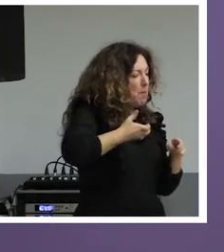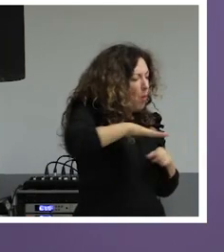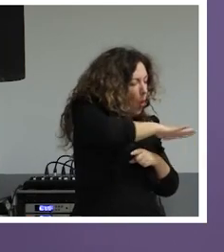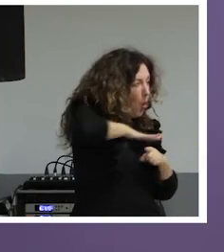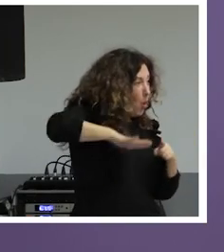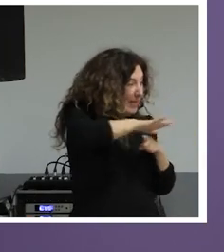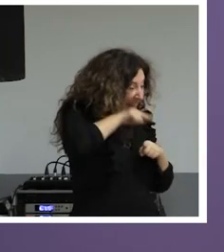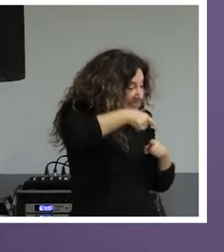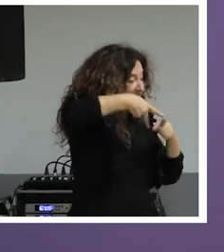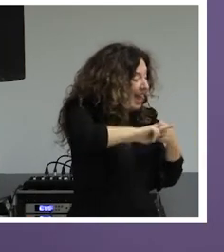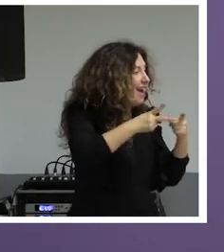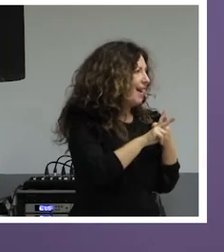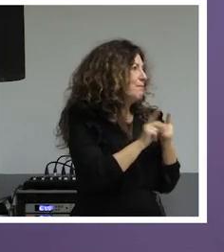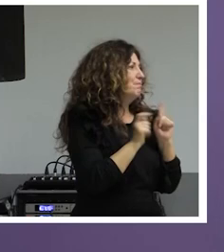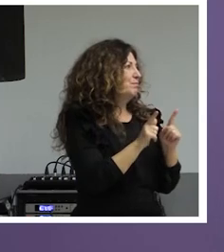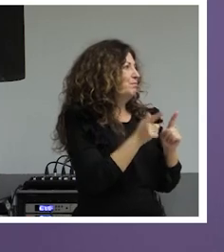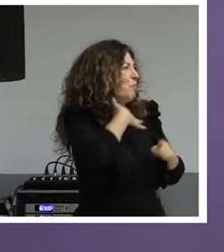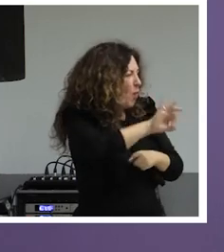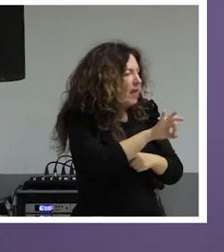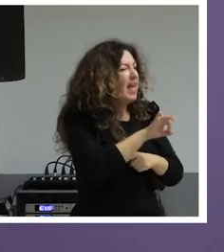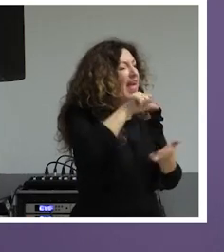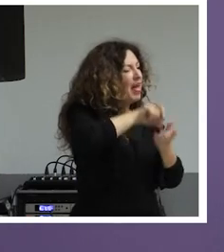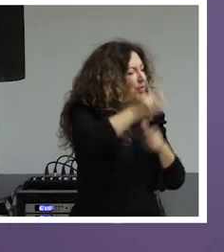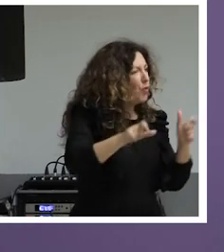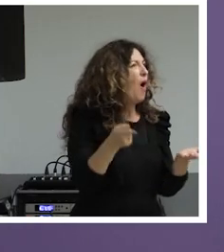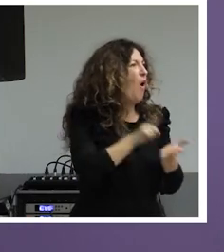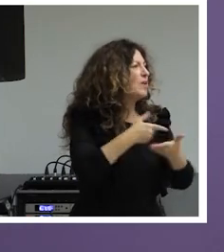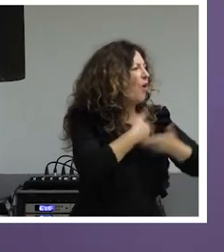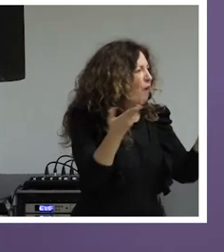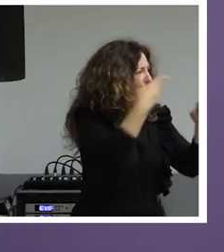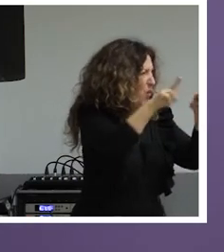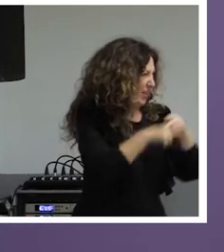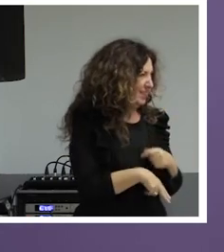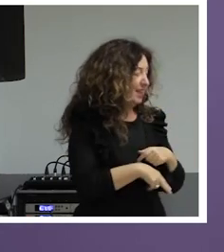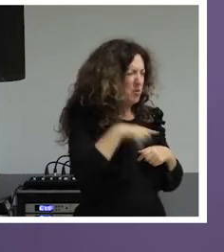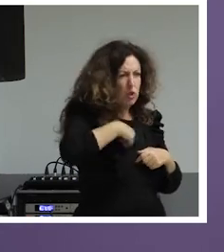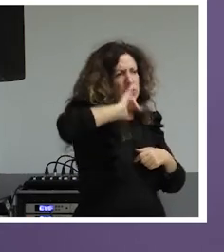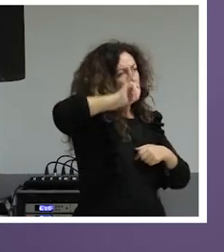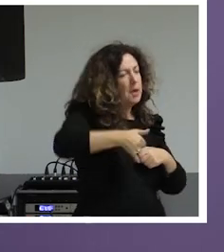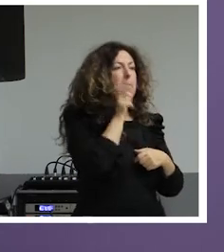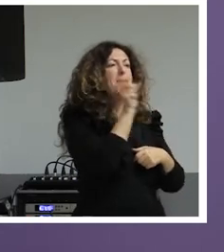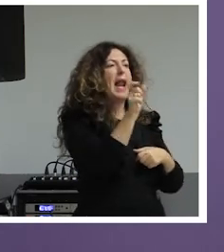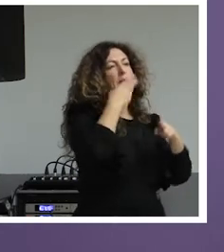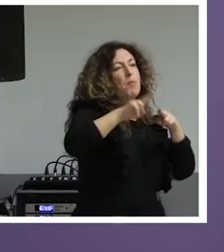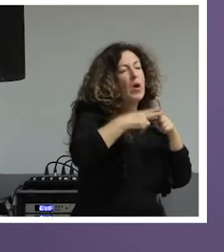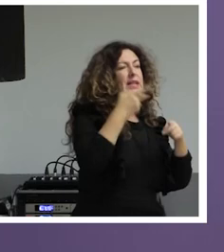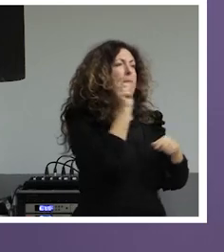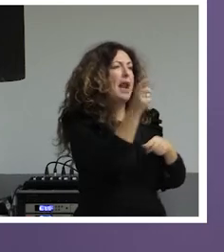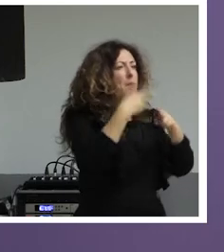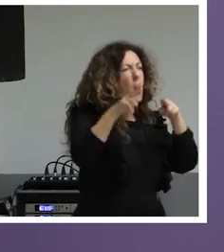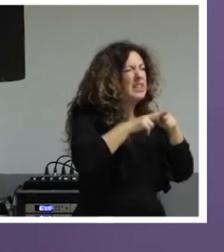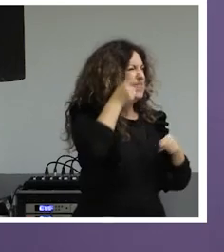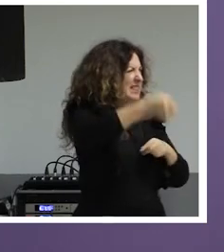esté cansada o simplemente no vaya a votar Esto está ocurriendo por eso creo en la política municipalista porque creo que es la herramienta